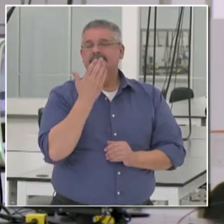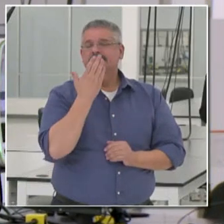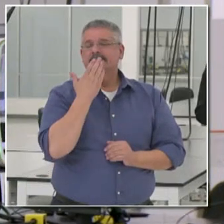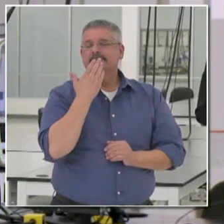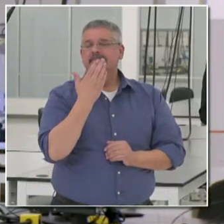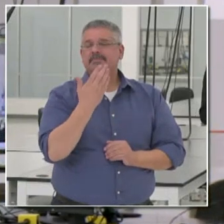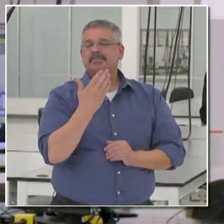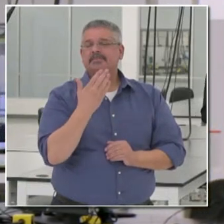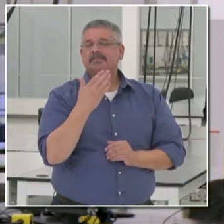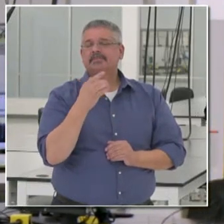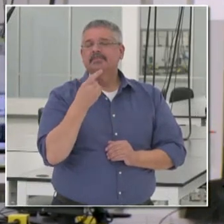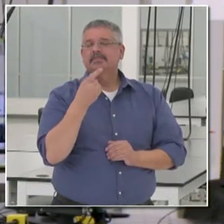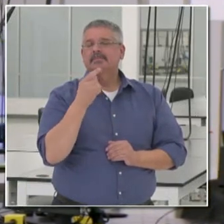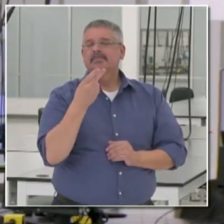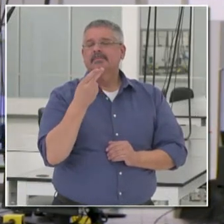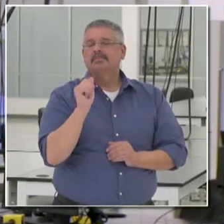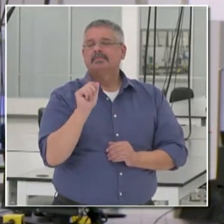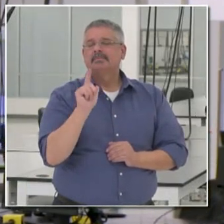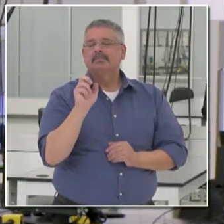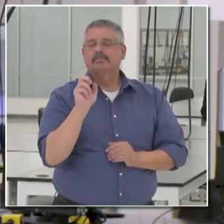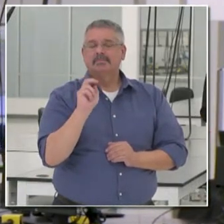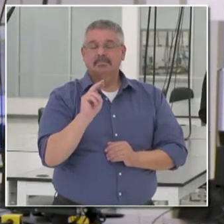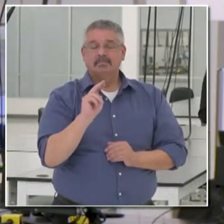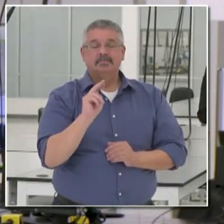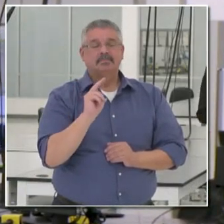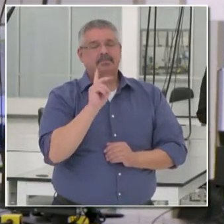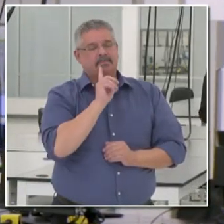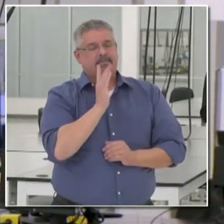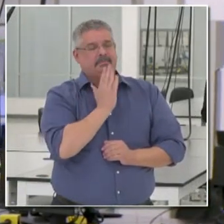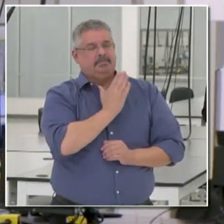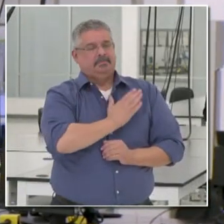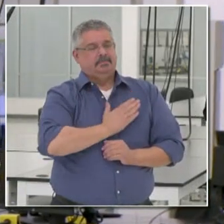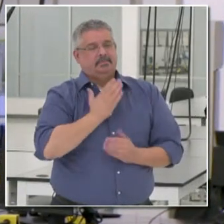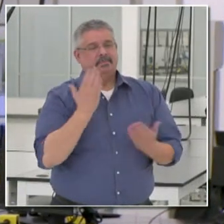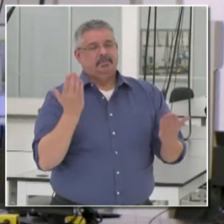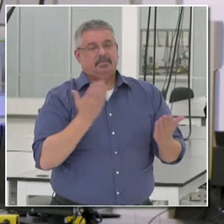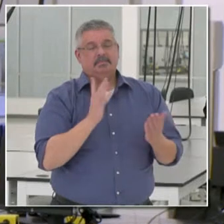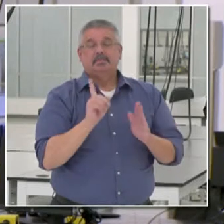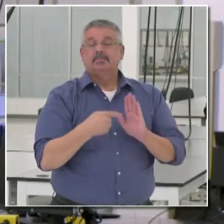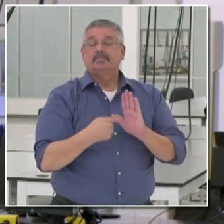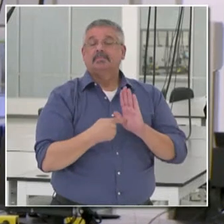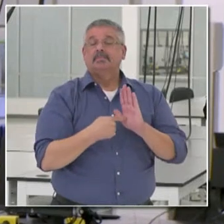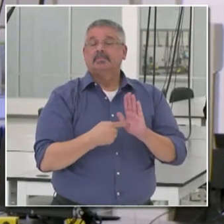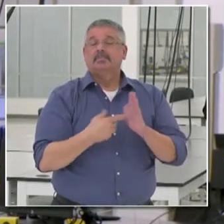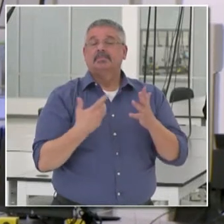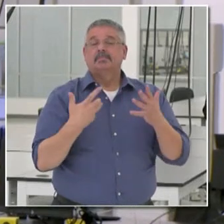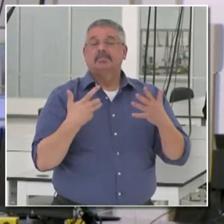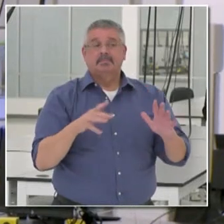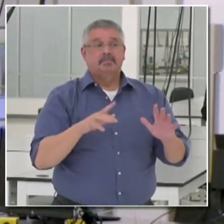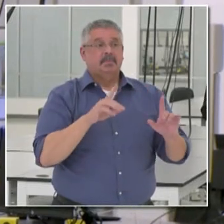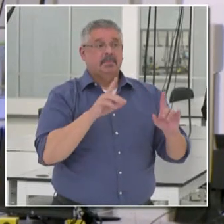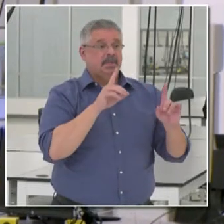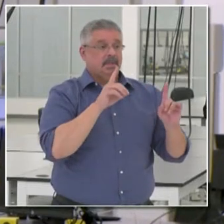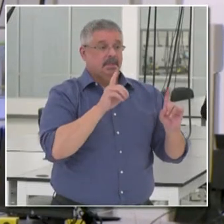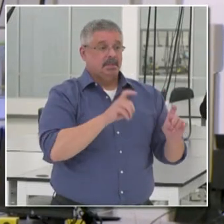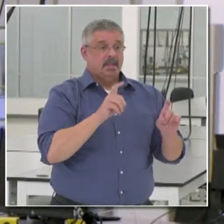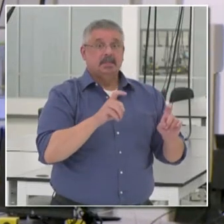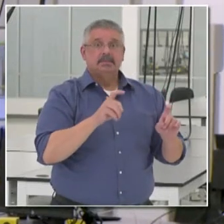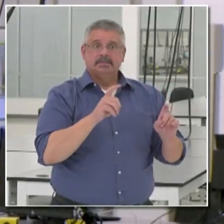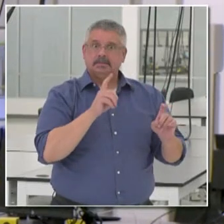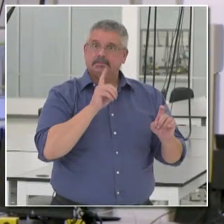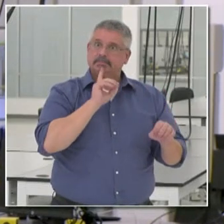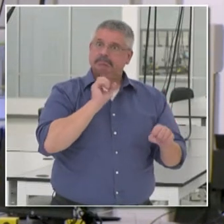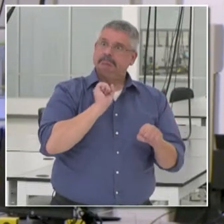gracias secretario es un placer estar aquí hoy como doctor el secretario galli dijo la